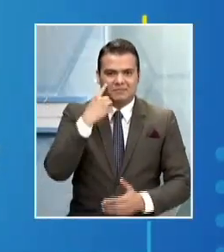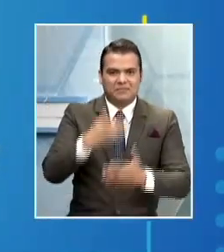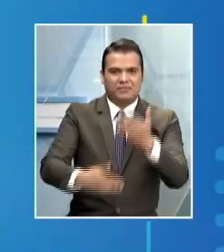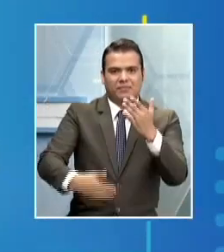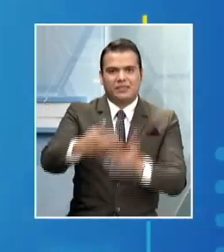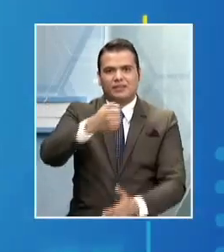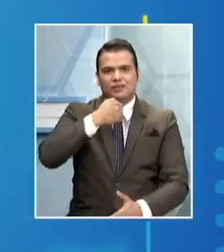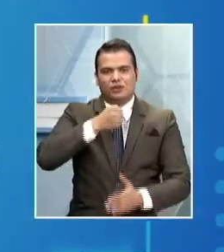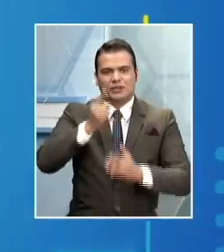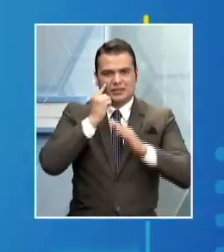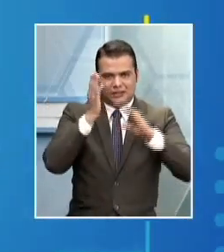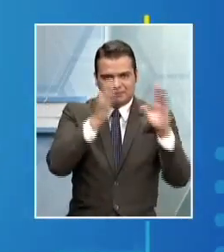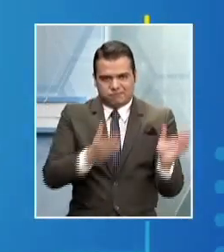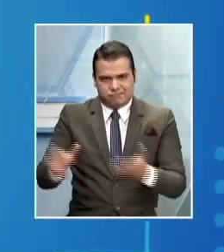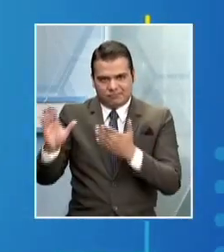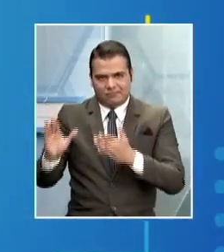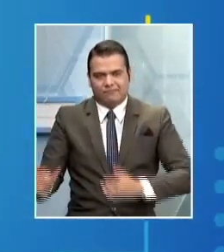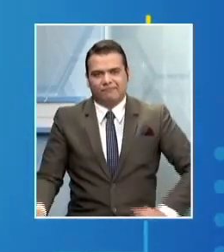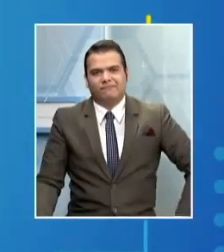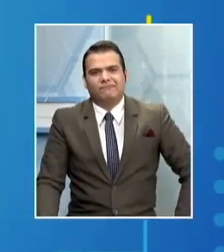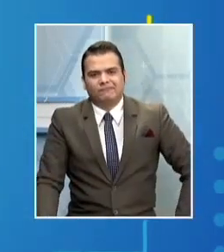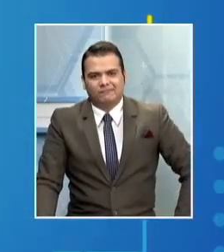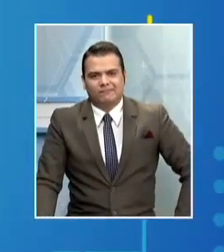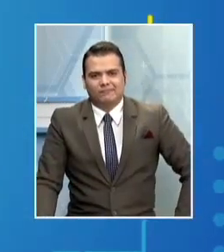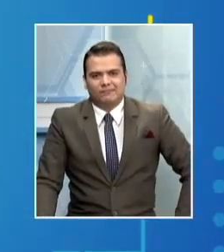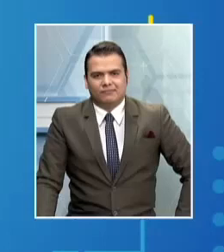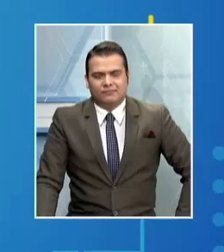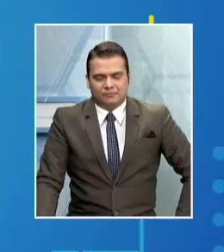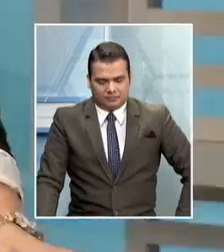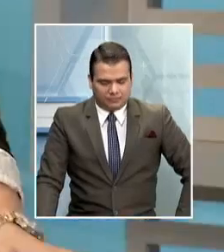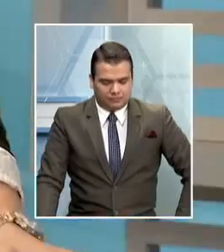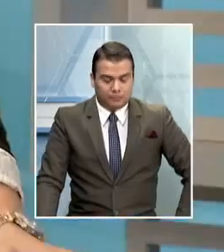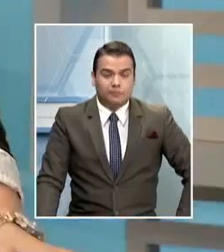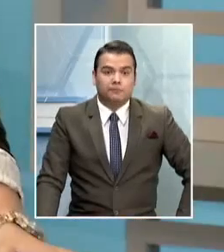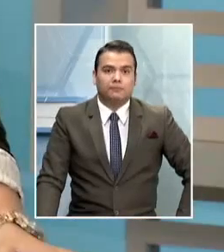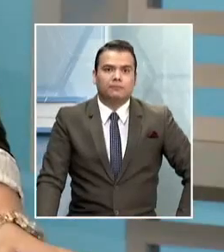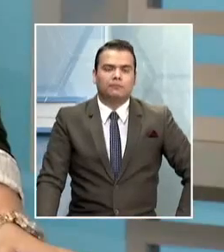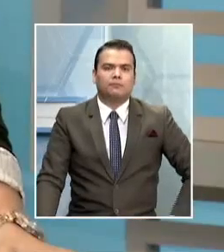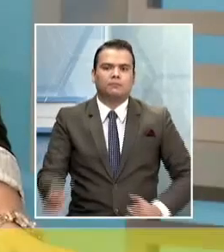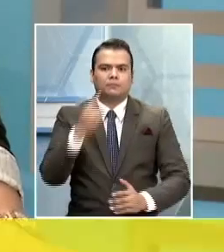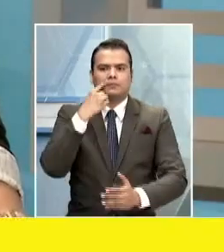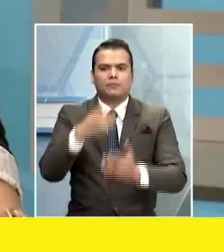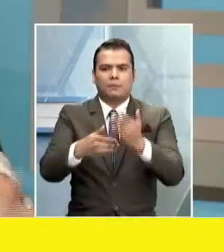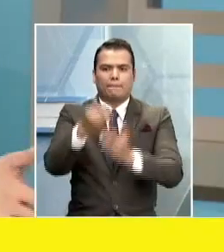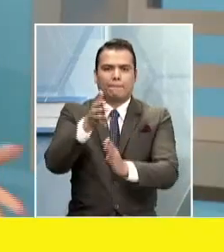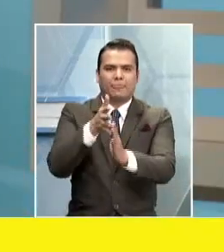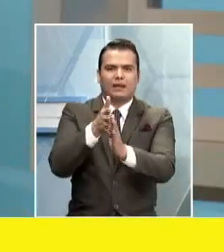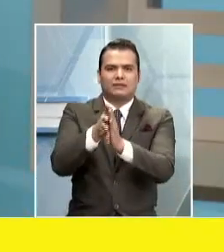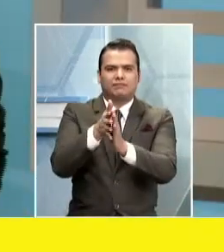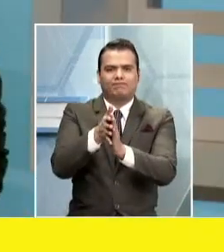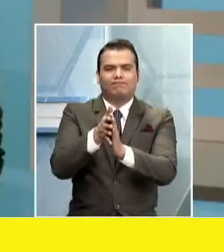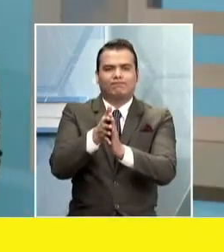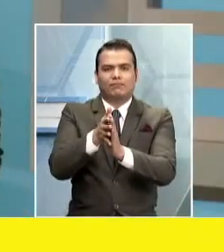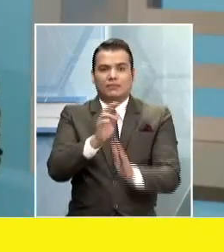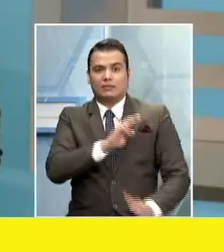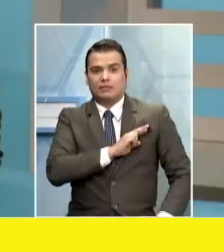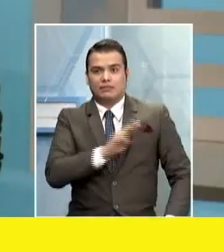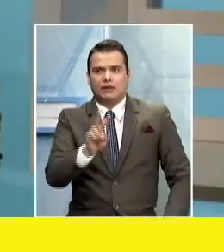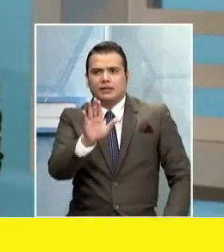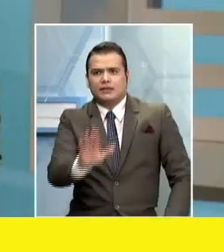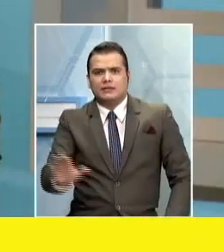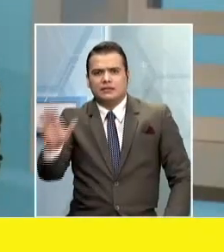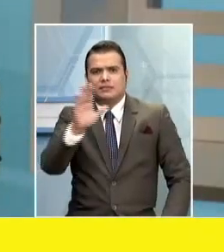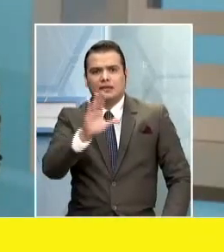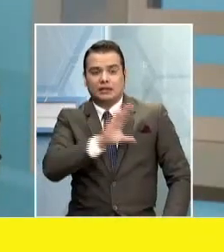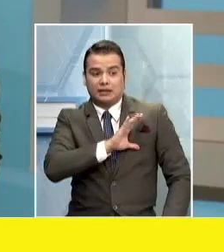90 Minutos, el mejor noticiero regional de Colombia. Iniciamos con las noticias. Gran dolor y consternación causó la